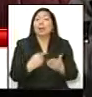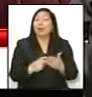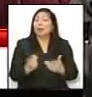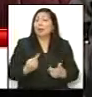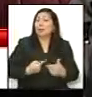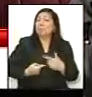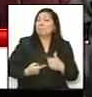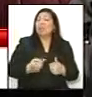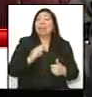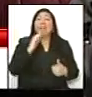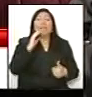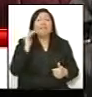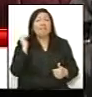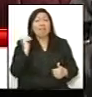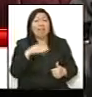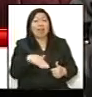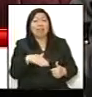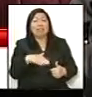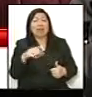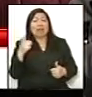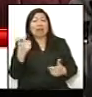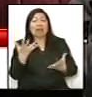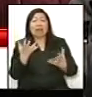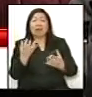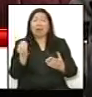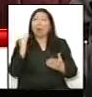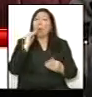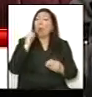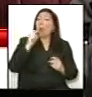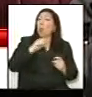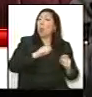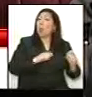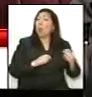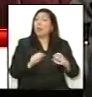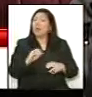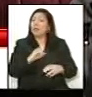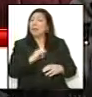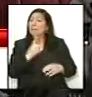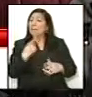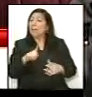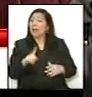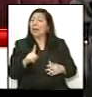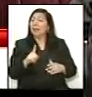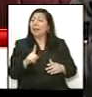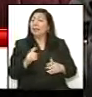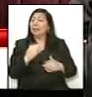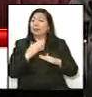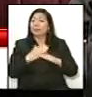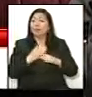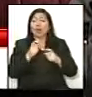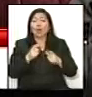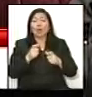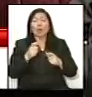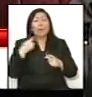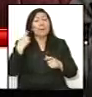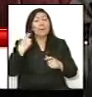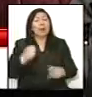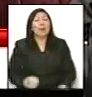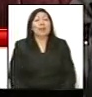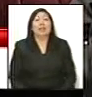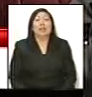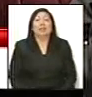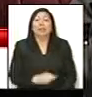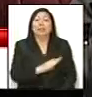vengan falsos líderes a querer socavar esta institución para impedir el control político y